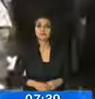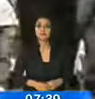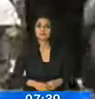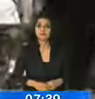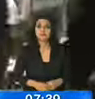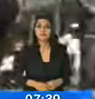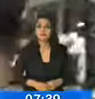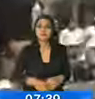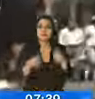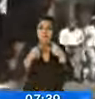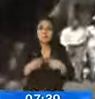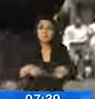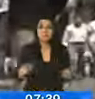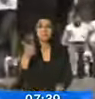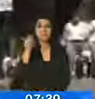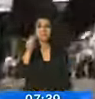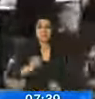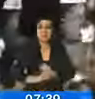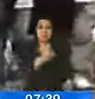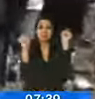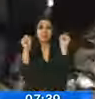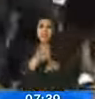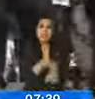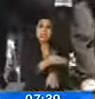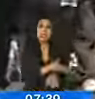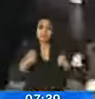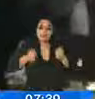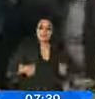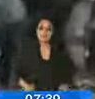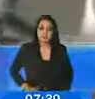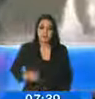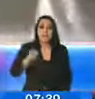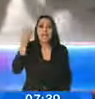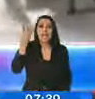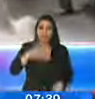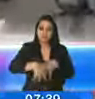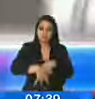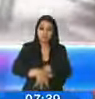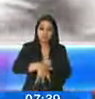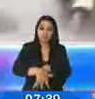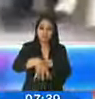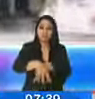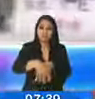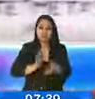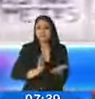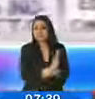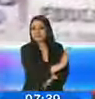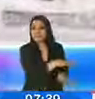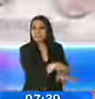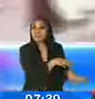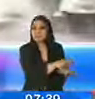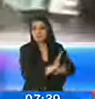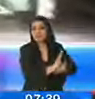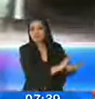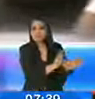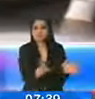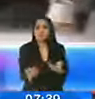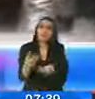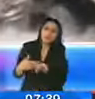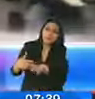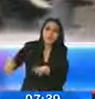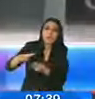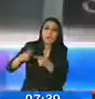Los convocaron para las 10 de la mañana, pero llegaron antes, con camisetas y blusas blancas. Dejaron a un lado actividades familiares y reuniones entre